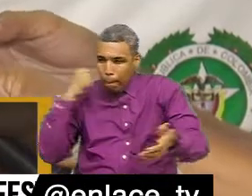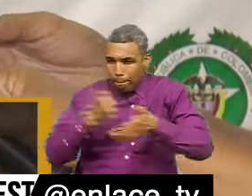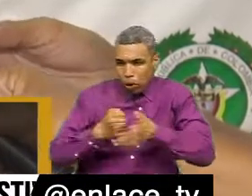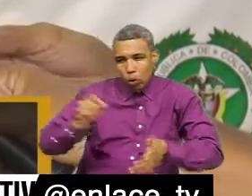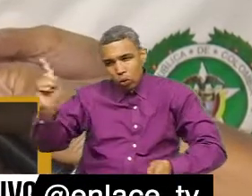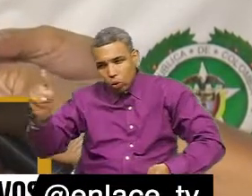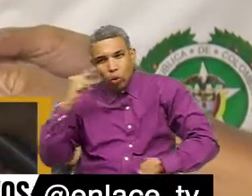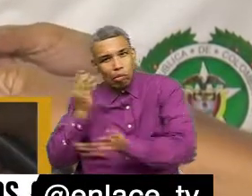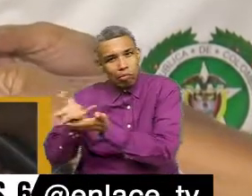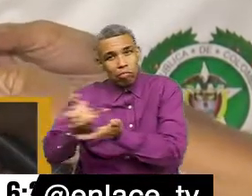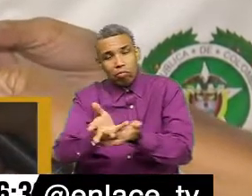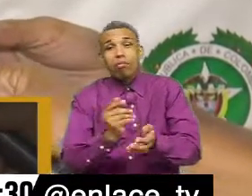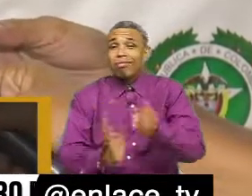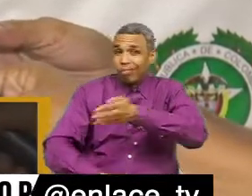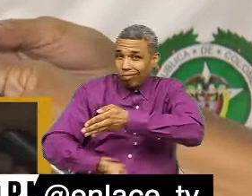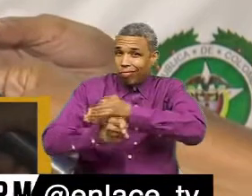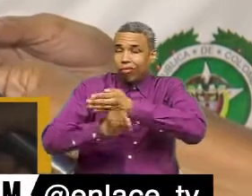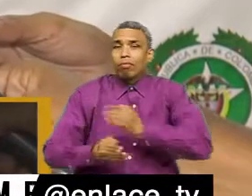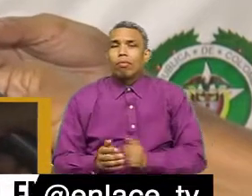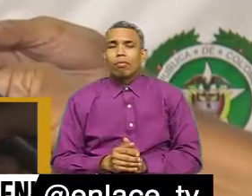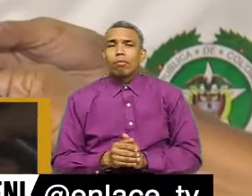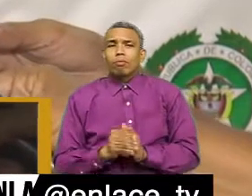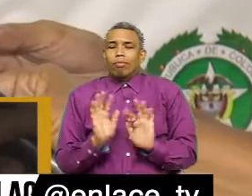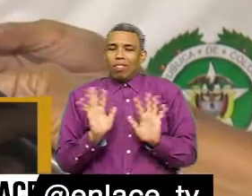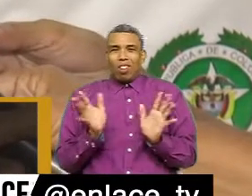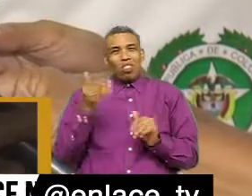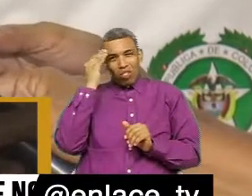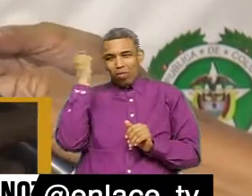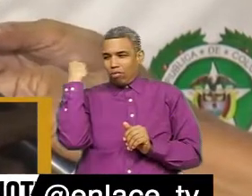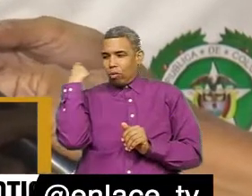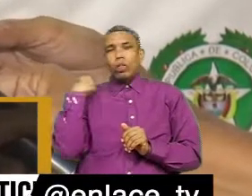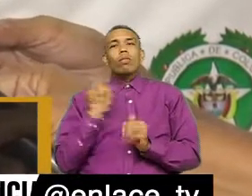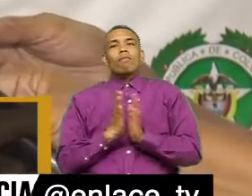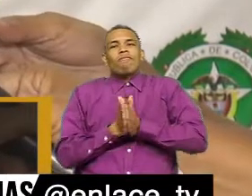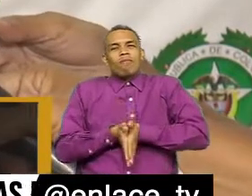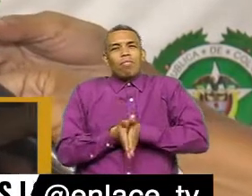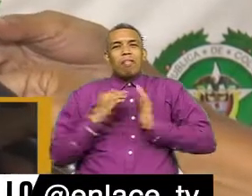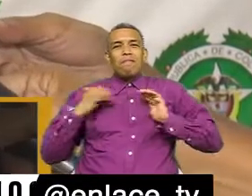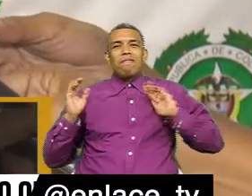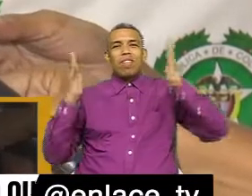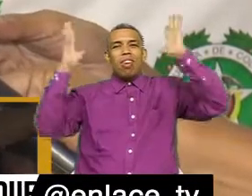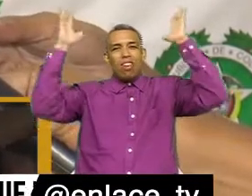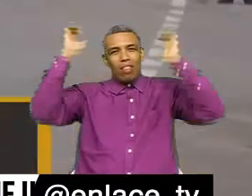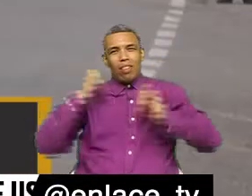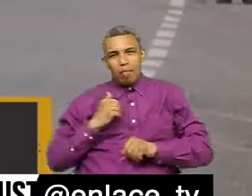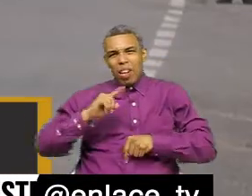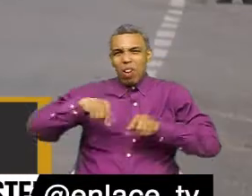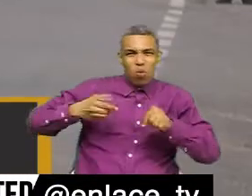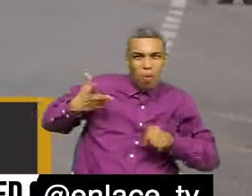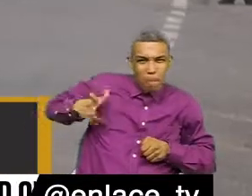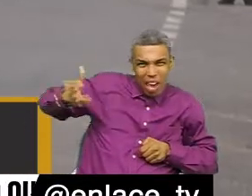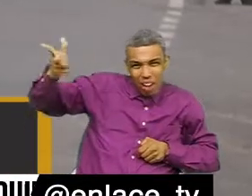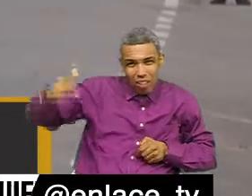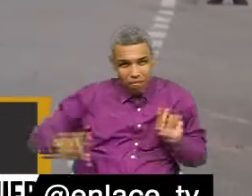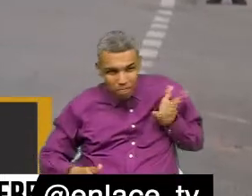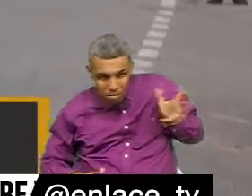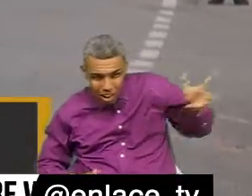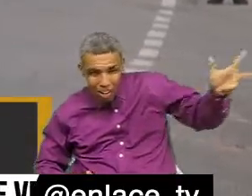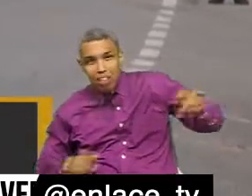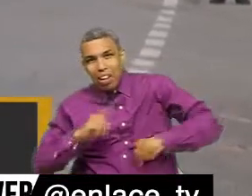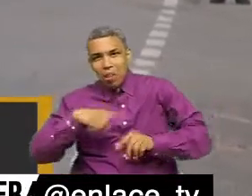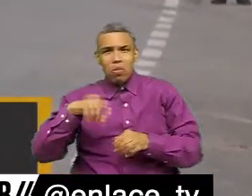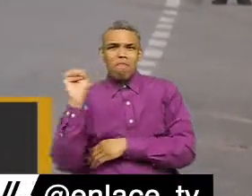navideñas, decirle a las personas que cuando vayan a salir a disfrutar o sí, a salir con sus